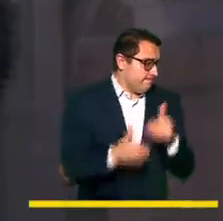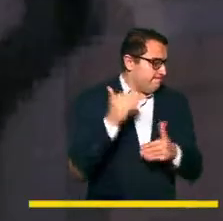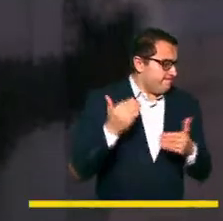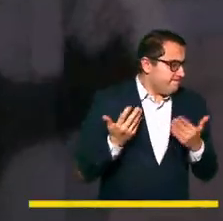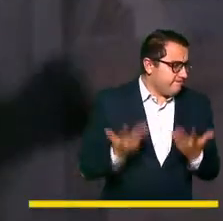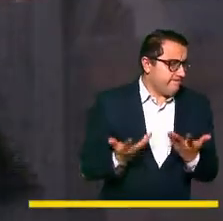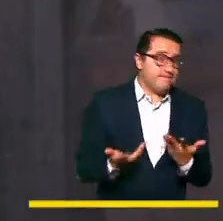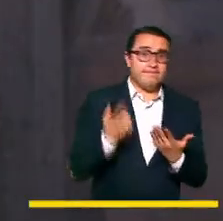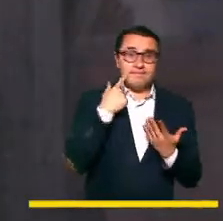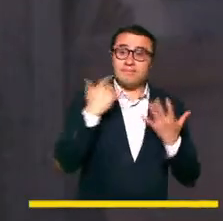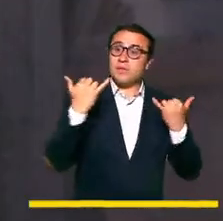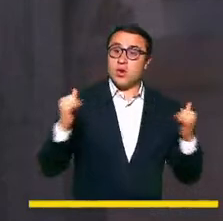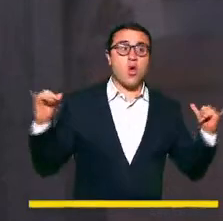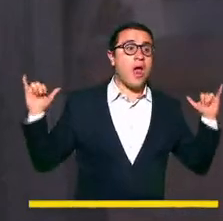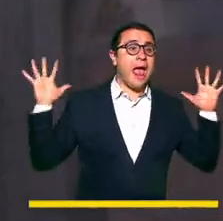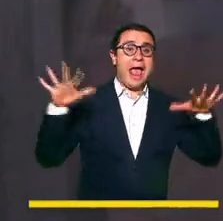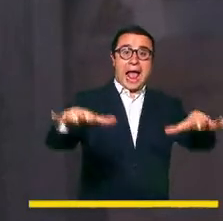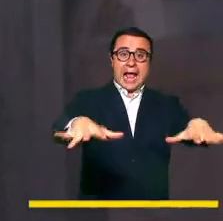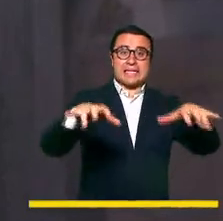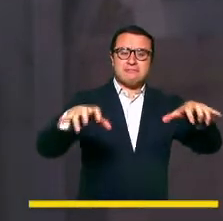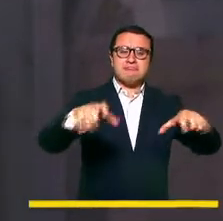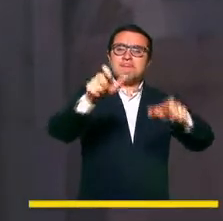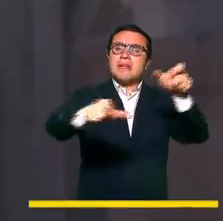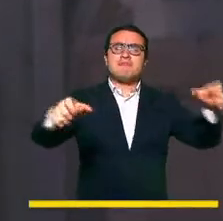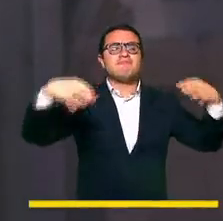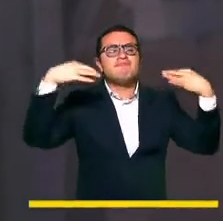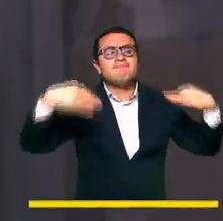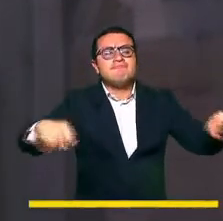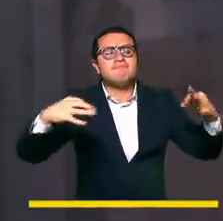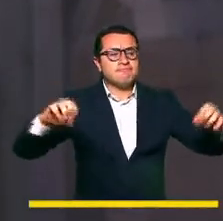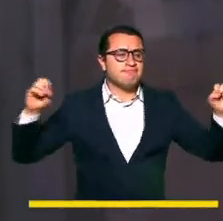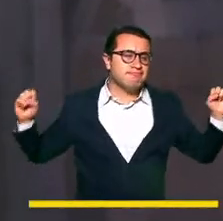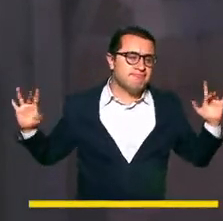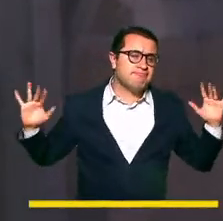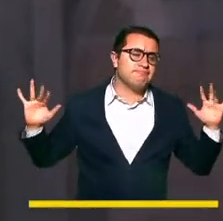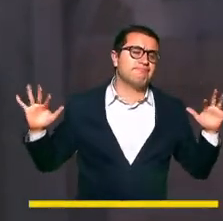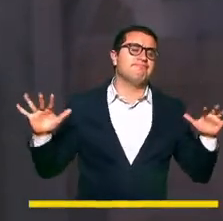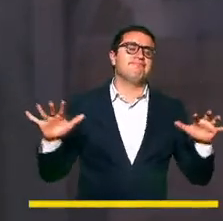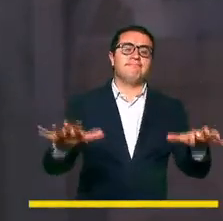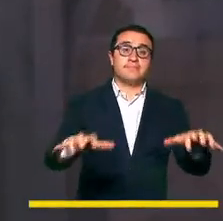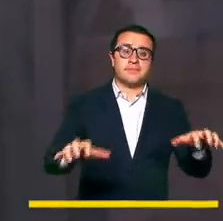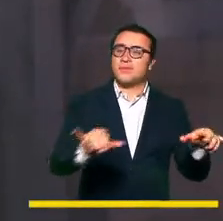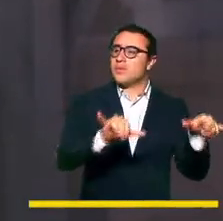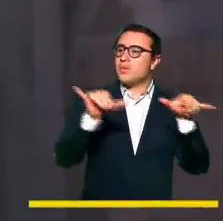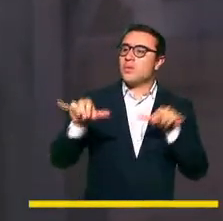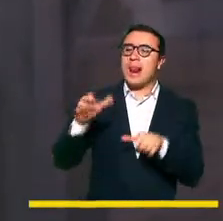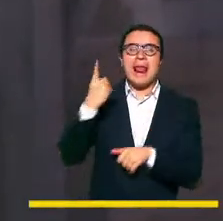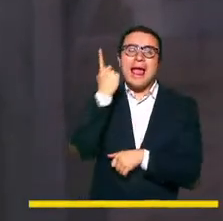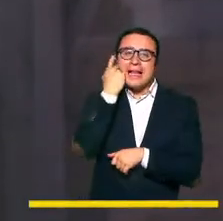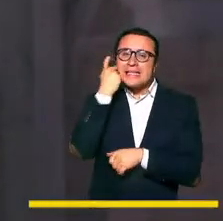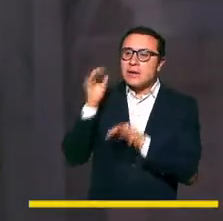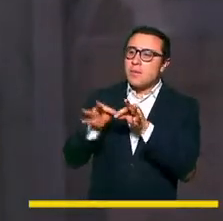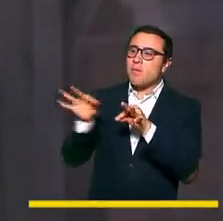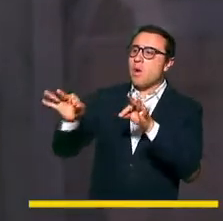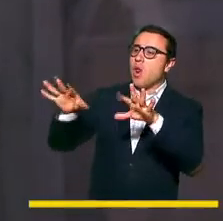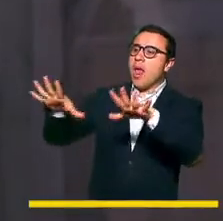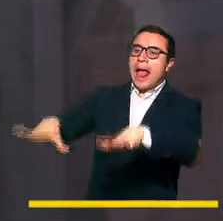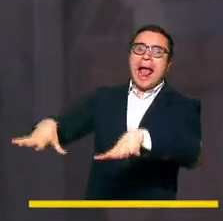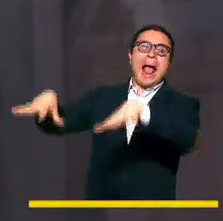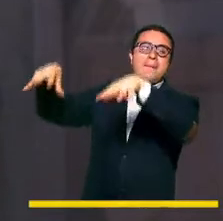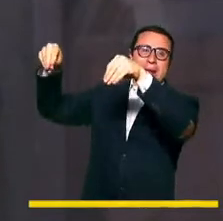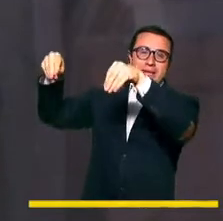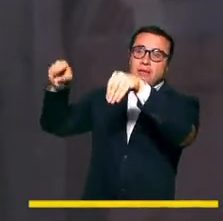esta asamblea popular de Ayapel, como la que hicimos ayer en Apartadó, se